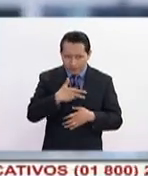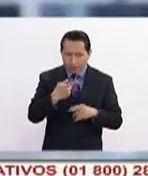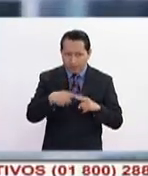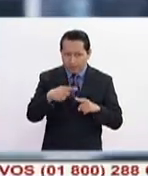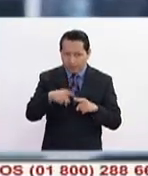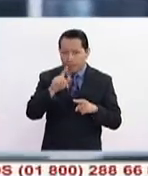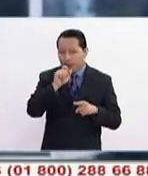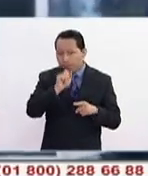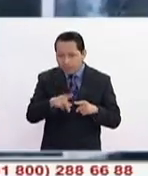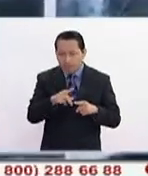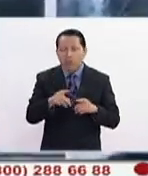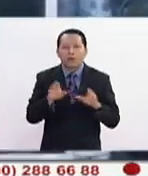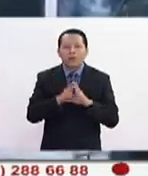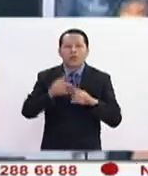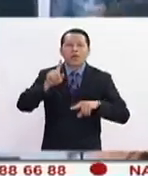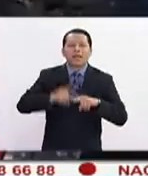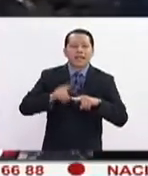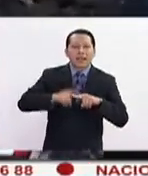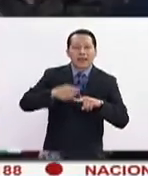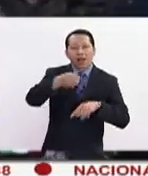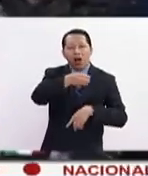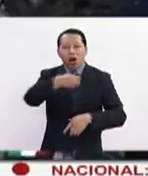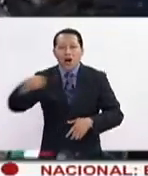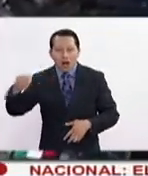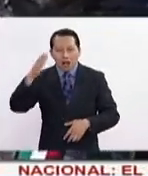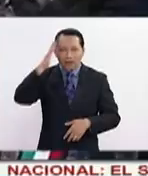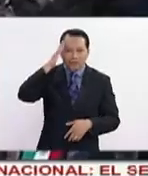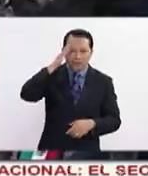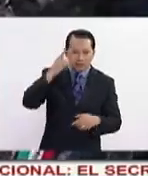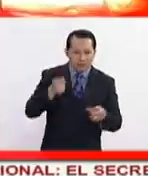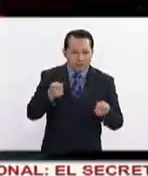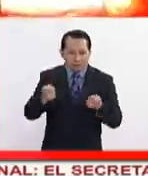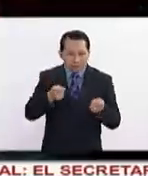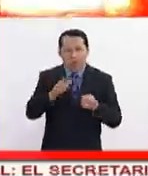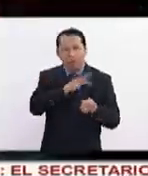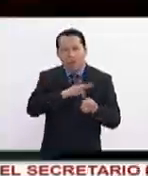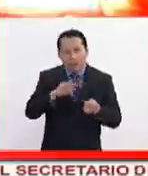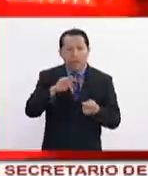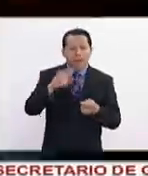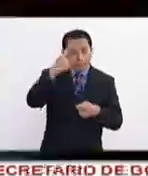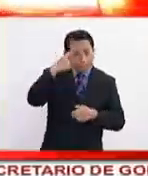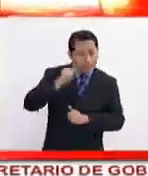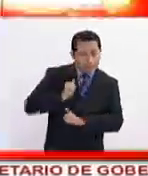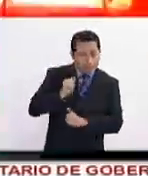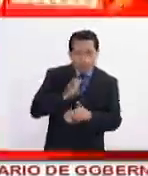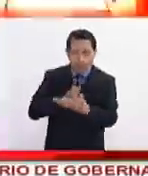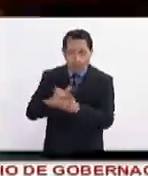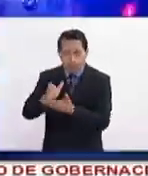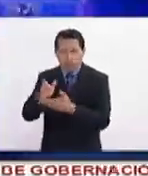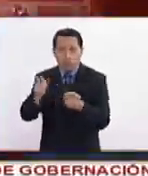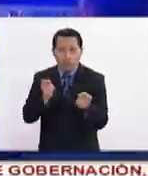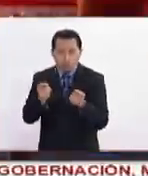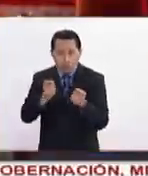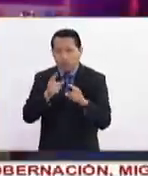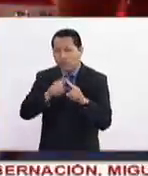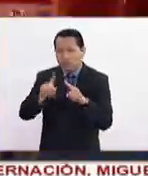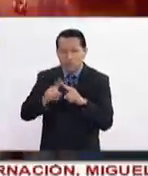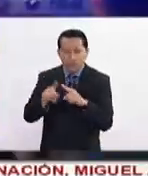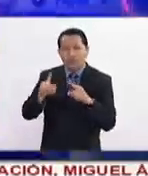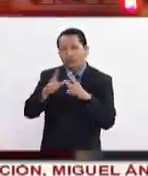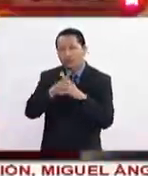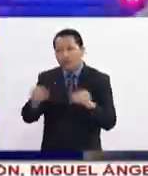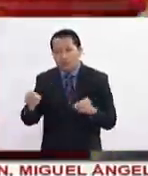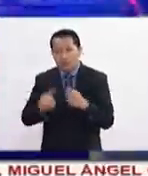no había quien le dijera a las fuerzas federales, entren y controlen o entren y disuasidan el